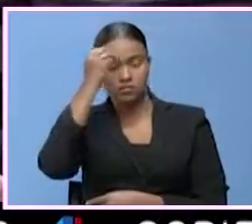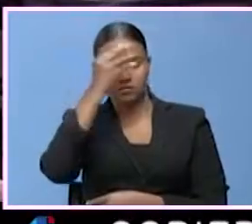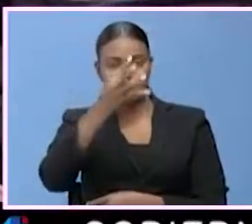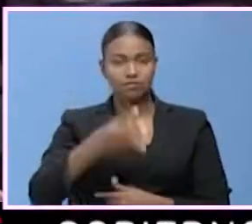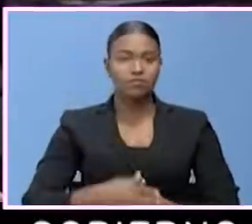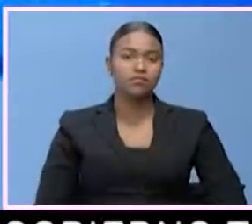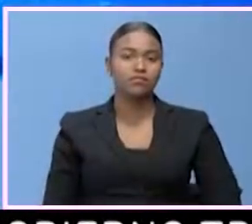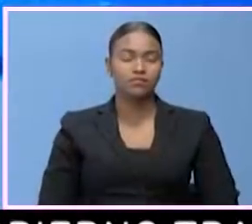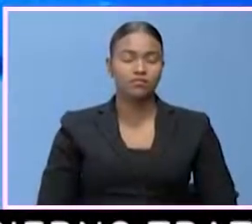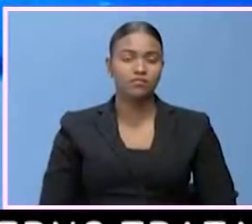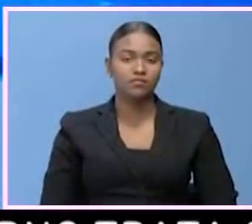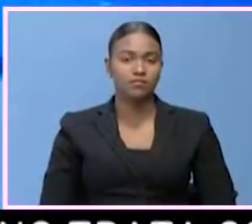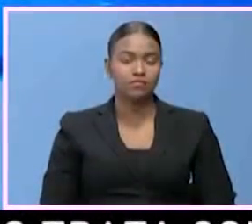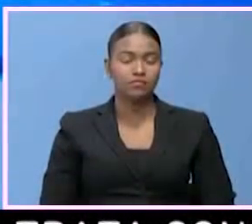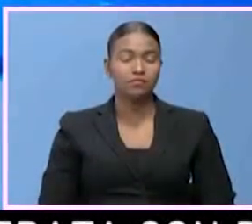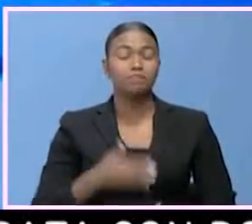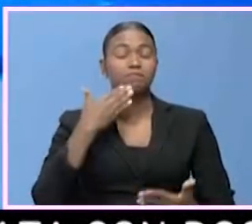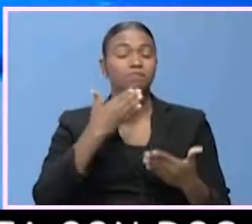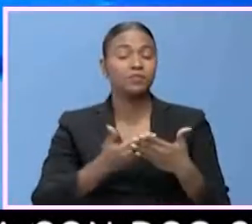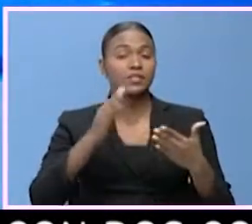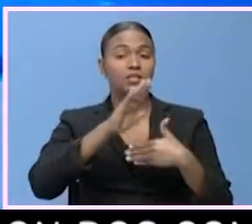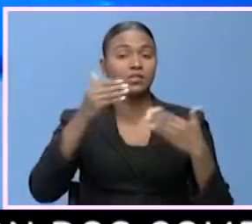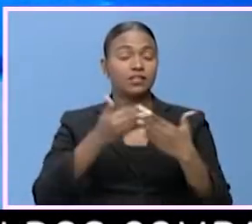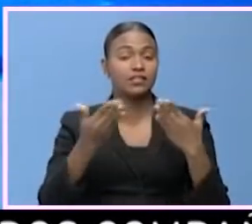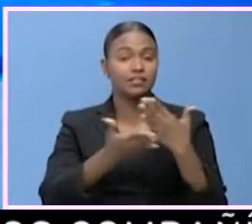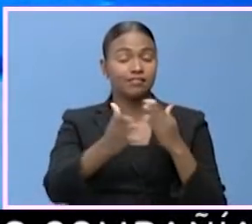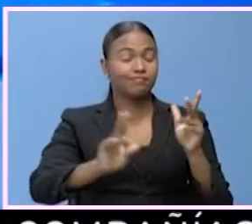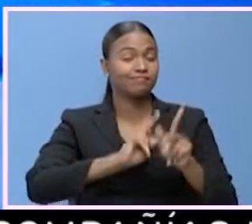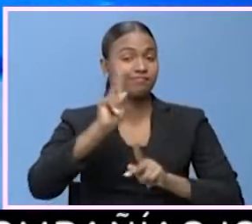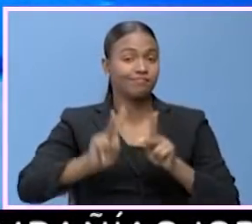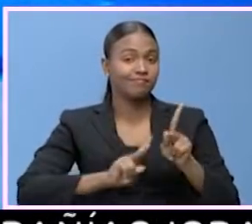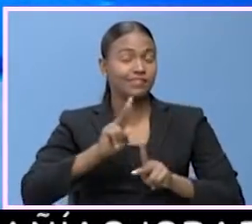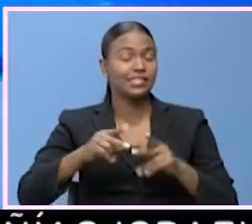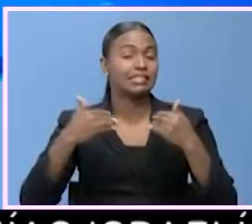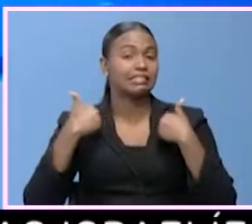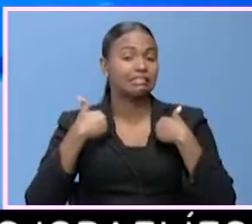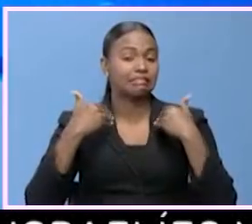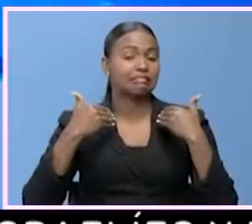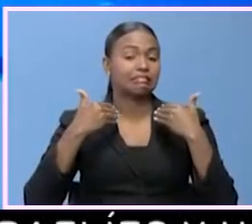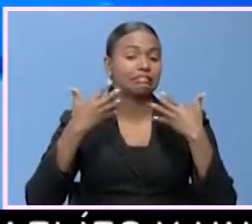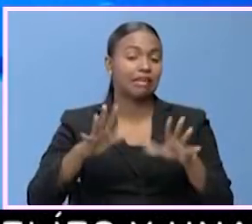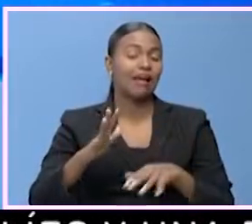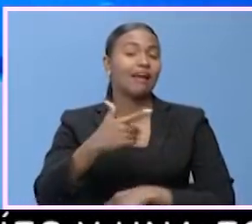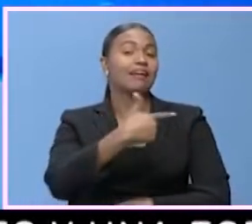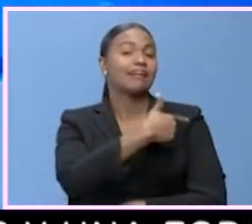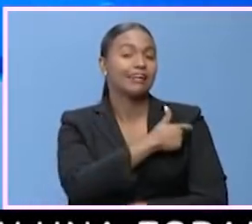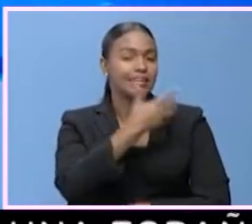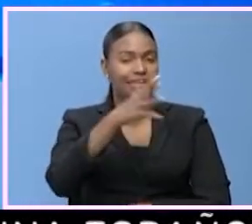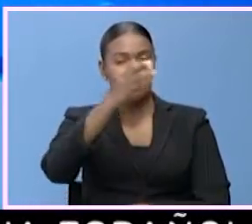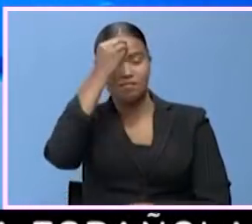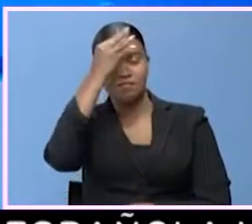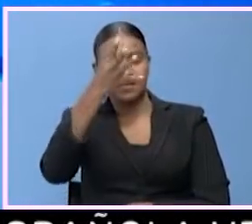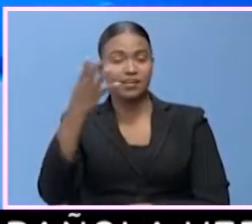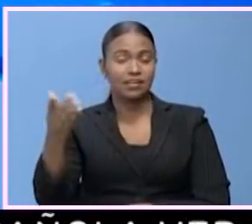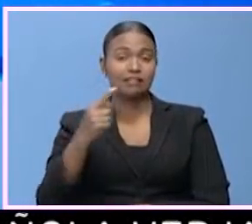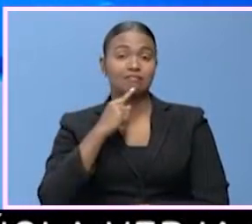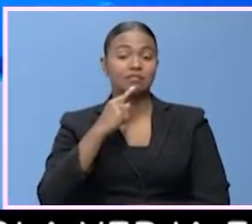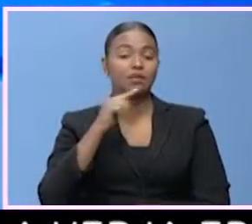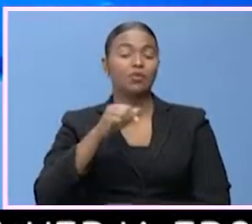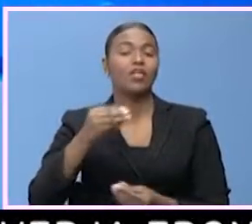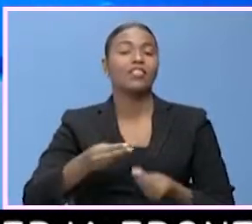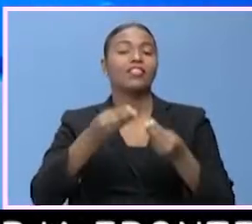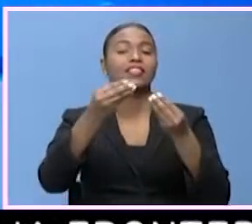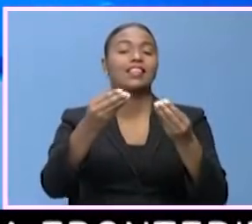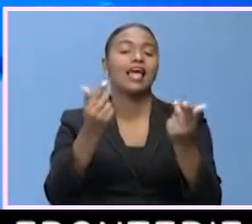Villaverde. Qué bueno que ya todas estas personas se están vacunando. Tal y como lo dijo la señora, es una manera de